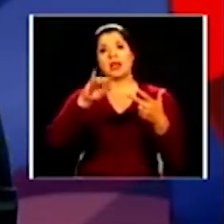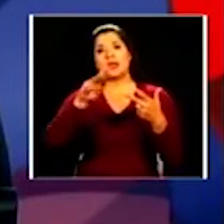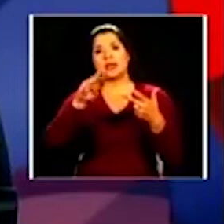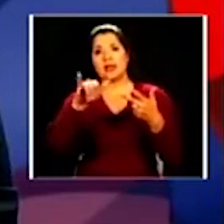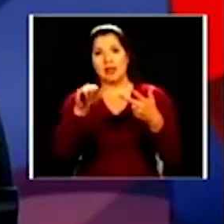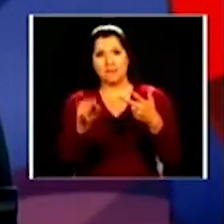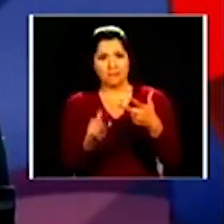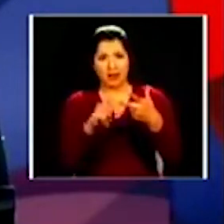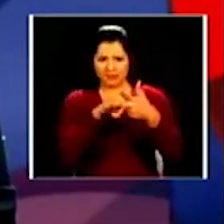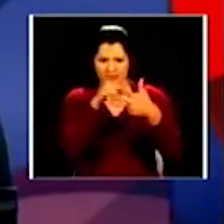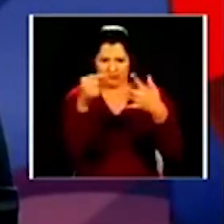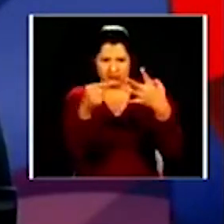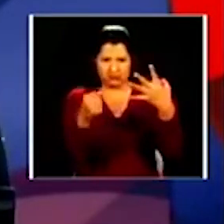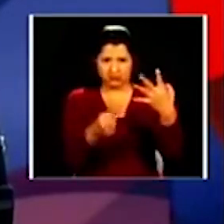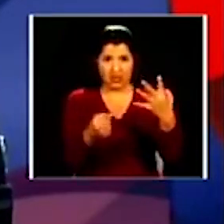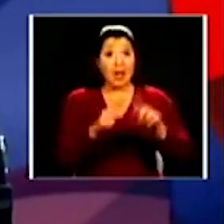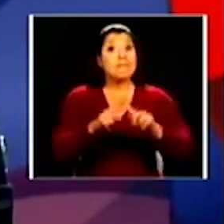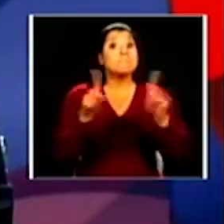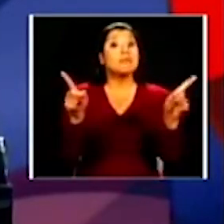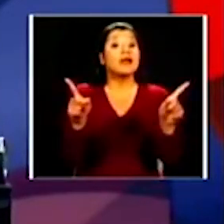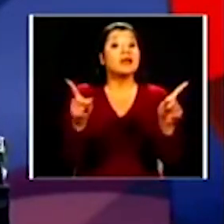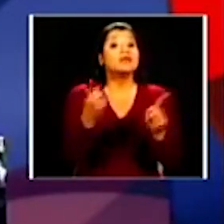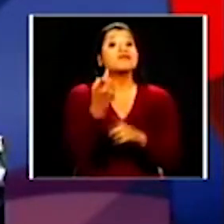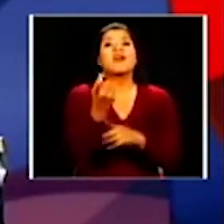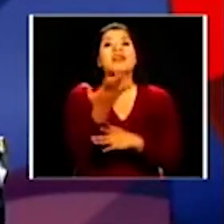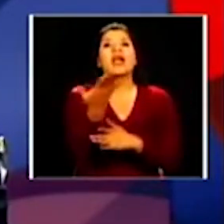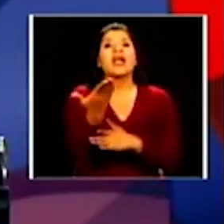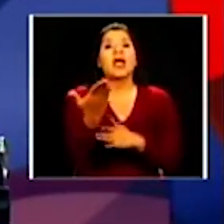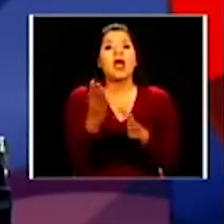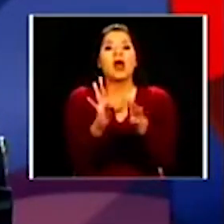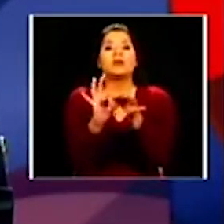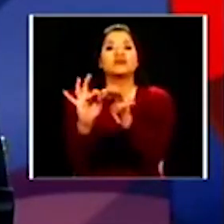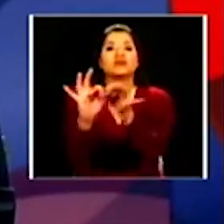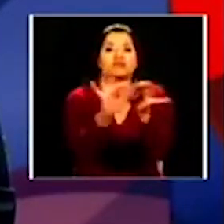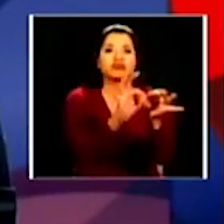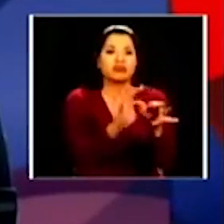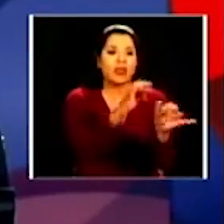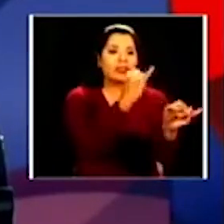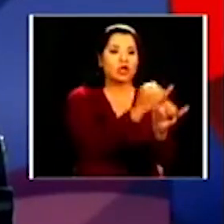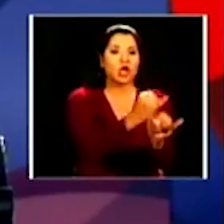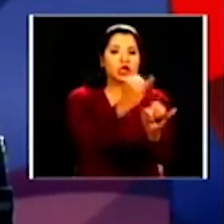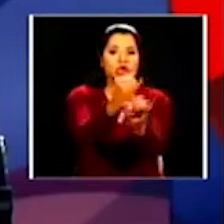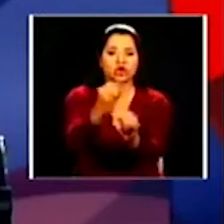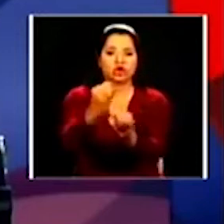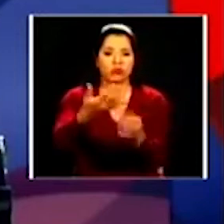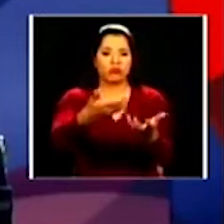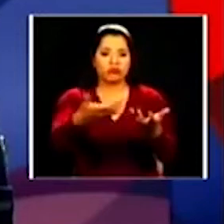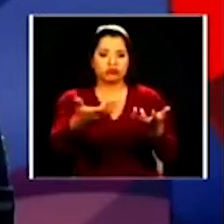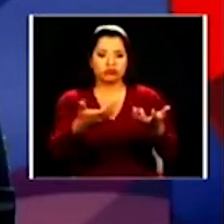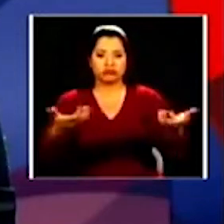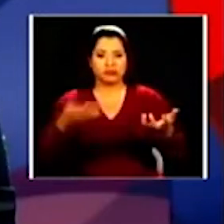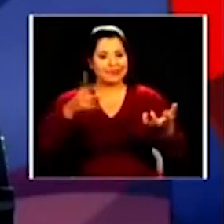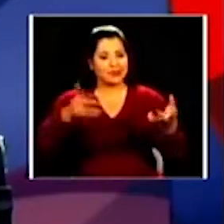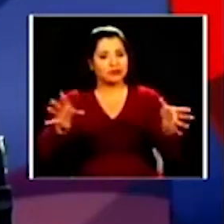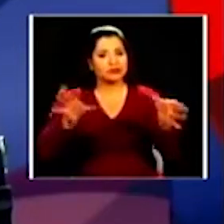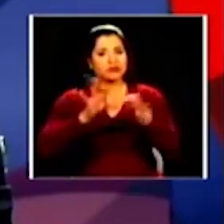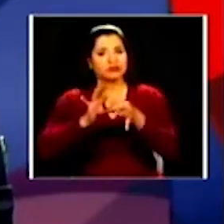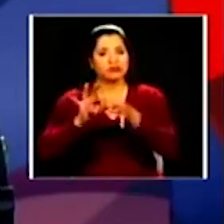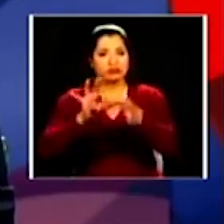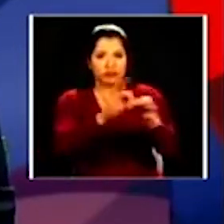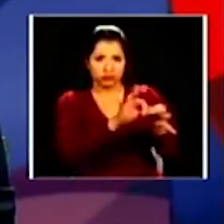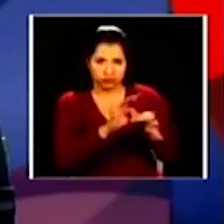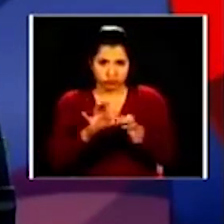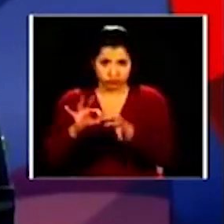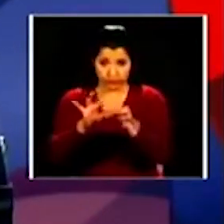coordinación interinstitucional. La primera experiencia de coordinación interinstitucional exitosa es de este gobierno y me